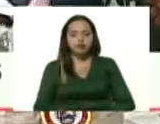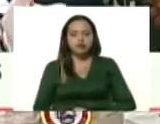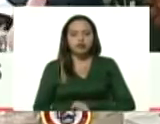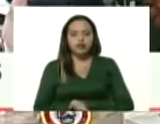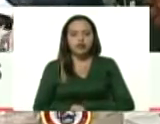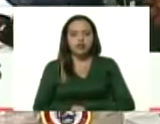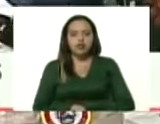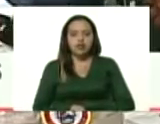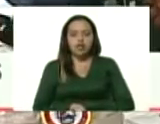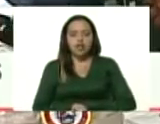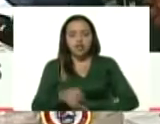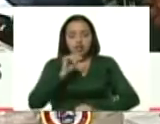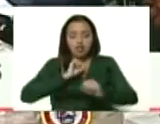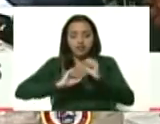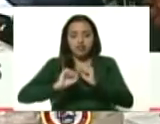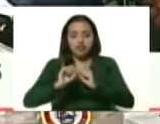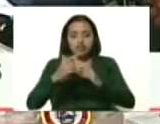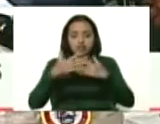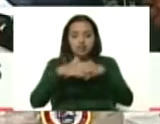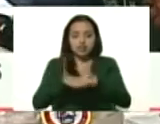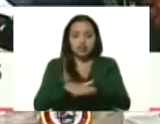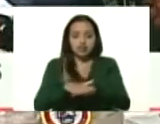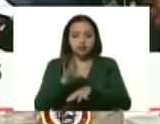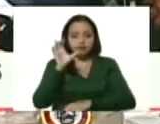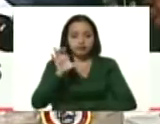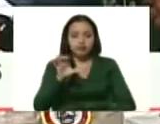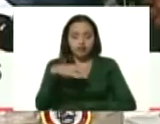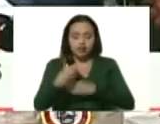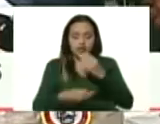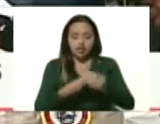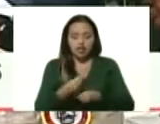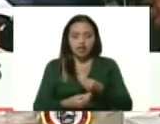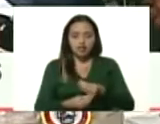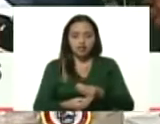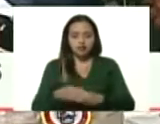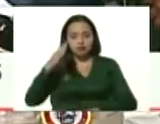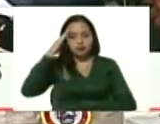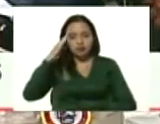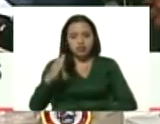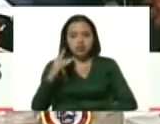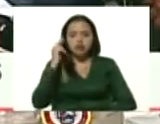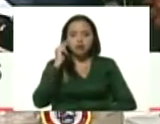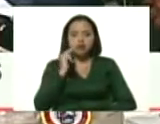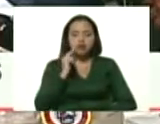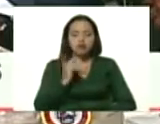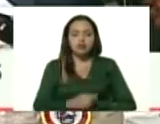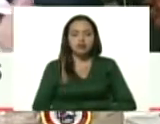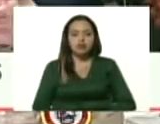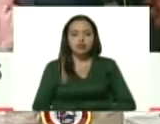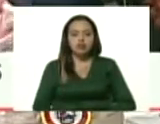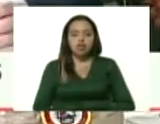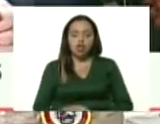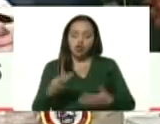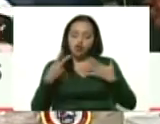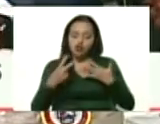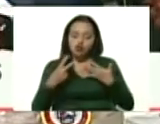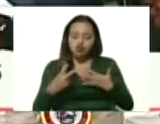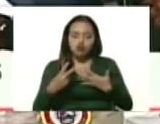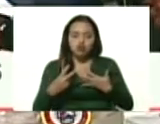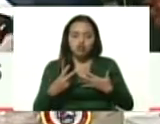defensa integral de la patria. Bueno, se forma esta milicia bolivariana en los siete ámbitos del